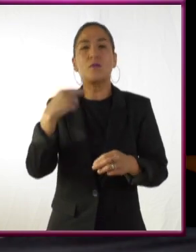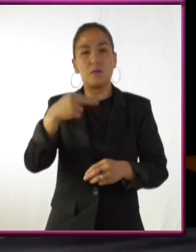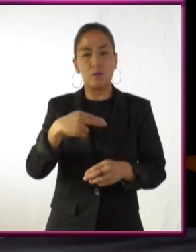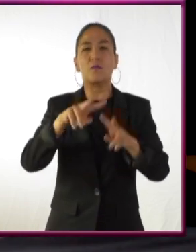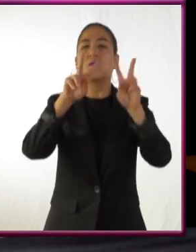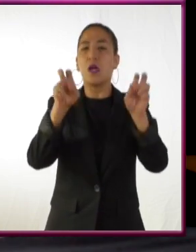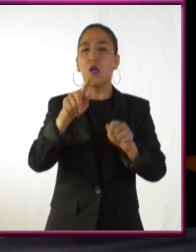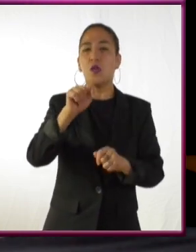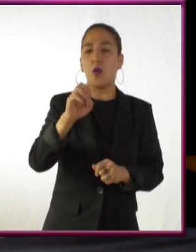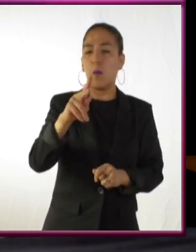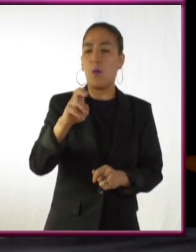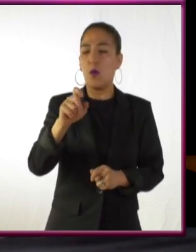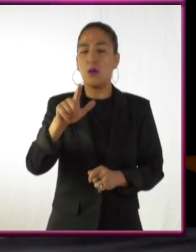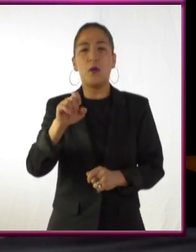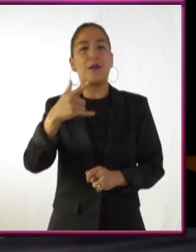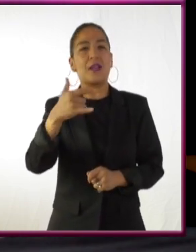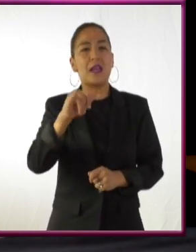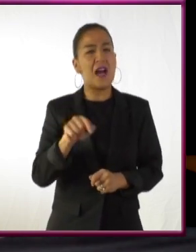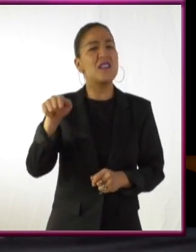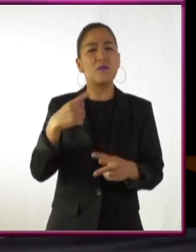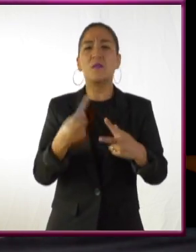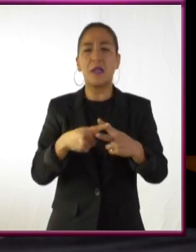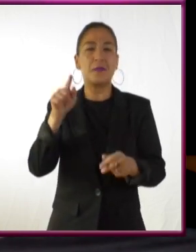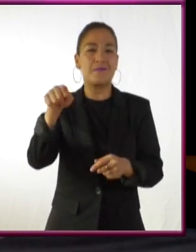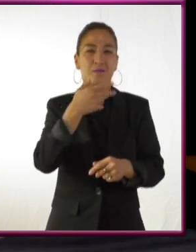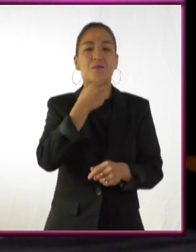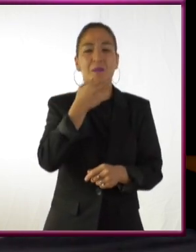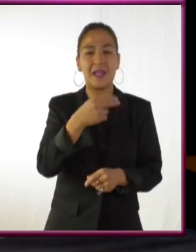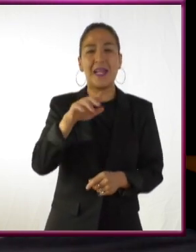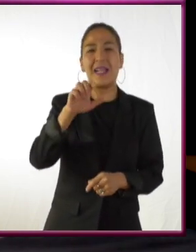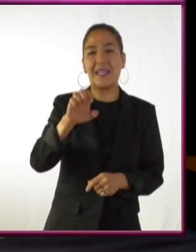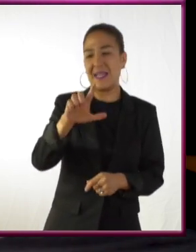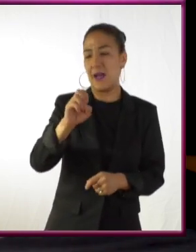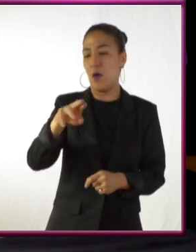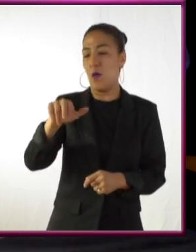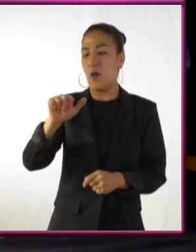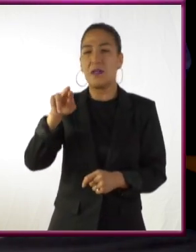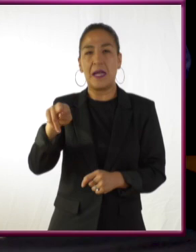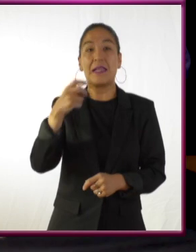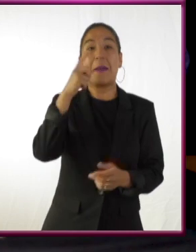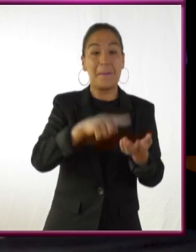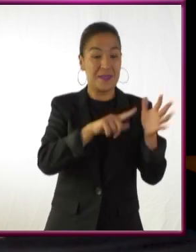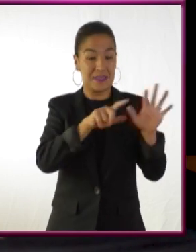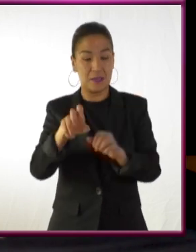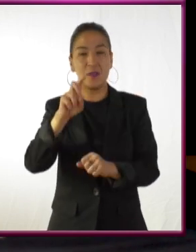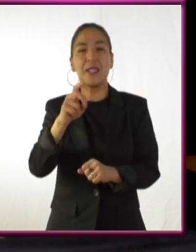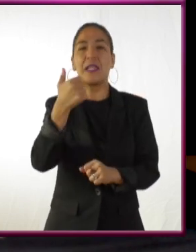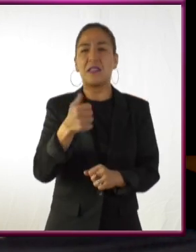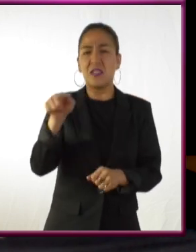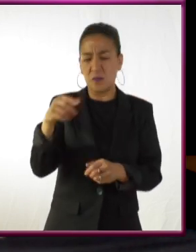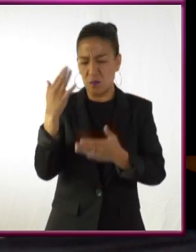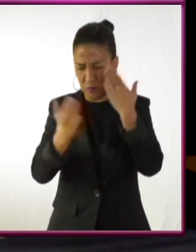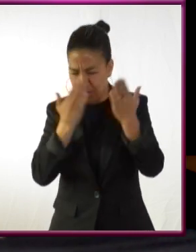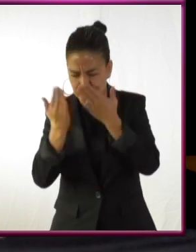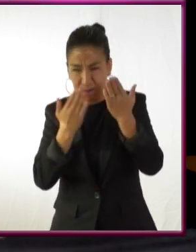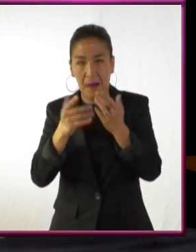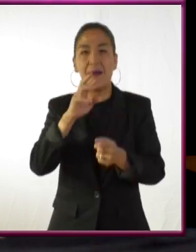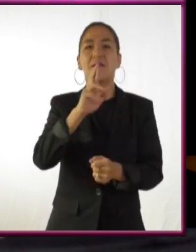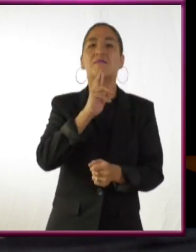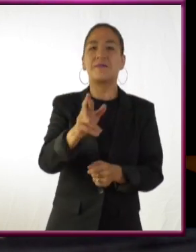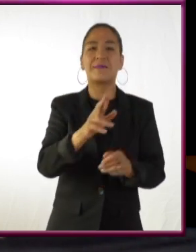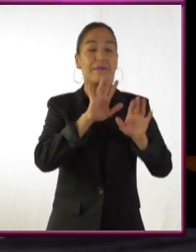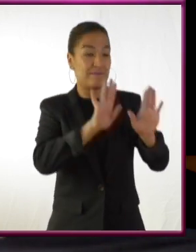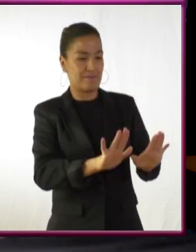la topología misma. Este problema lo resolvió el matemático alemán Leonhard Euler en 1736. Y el